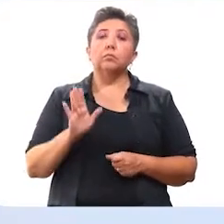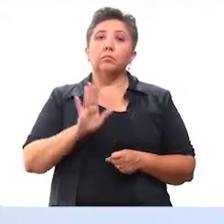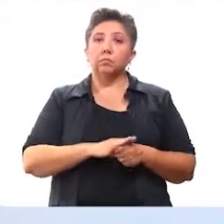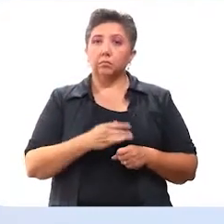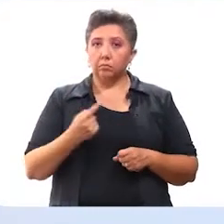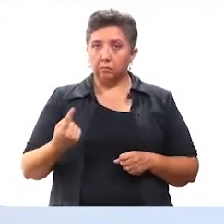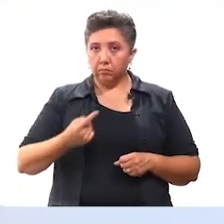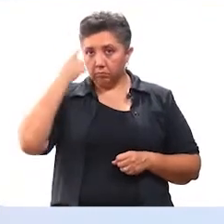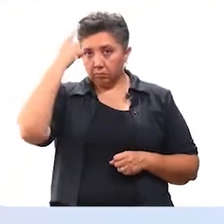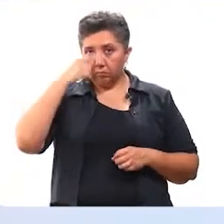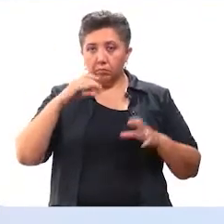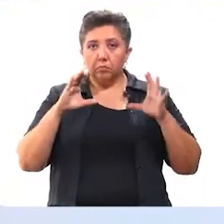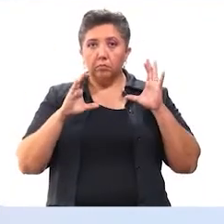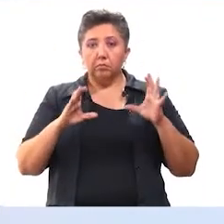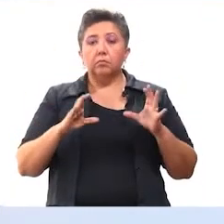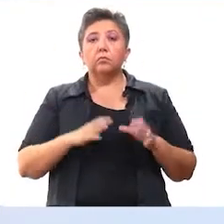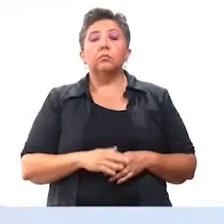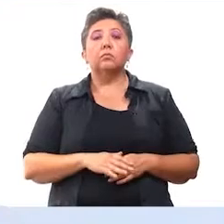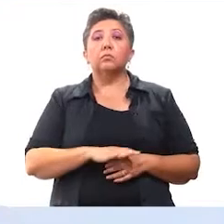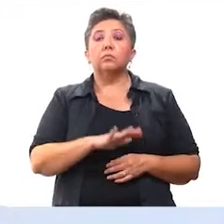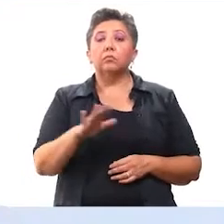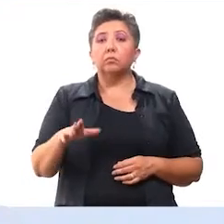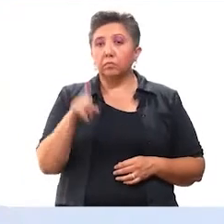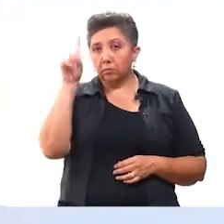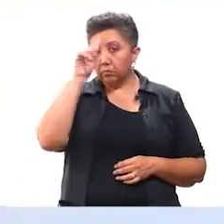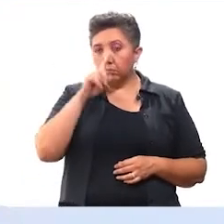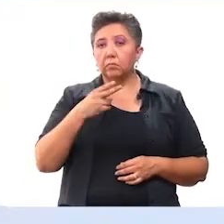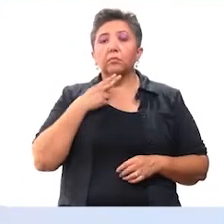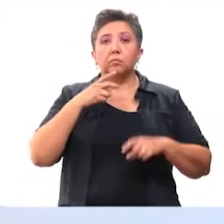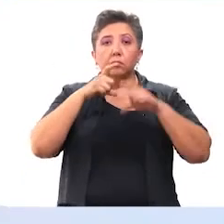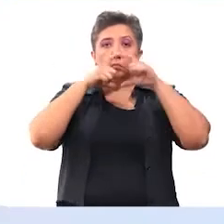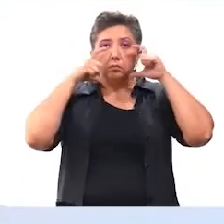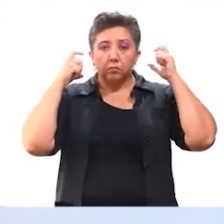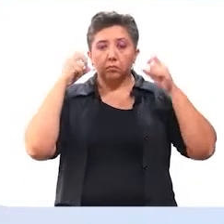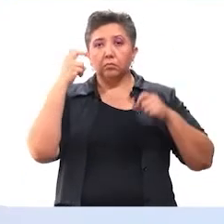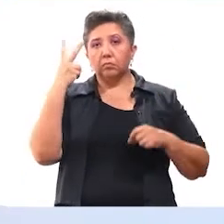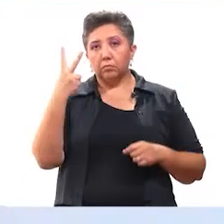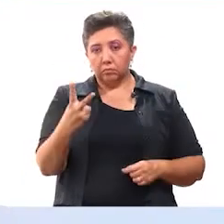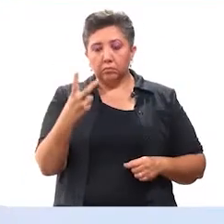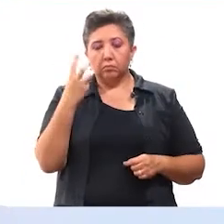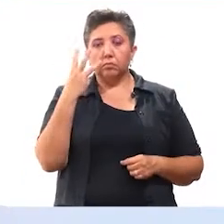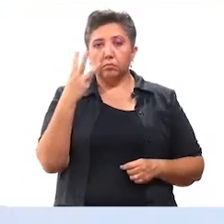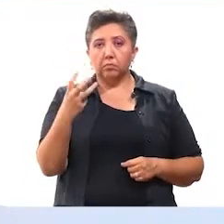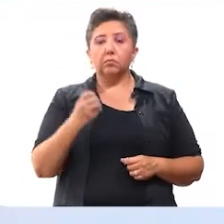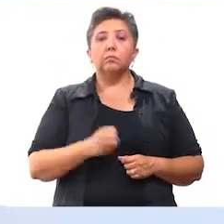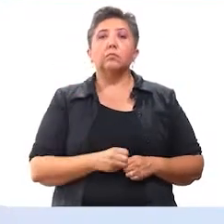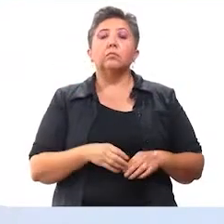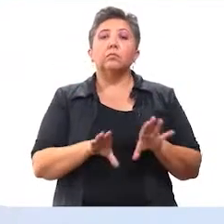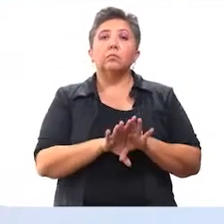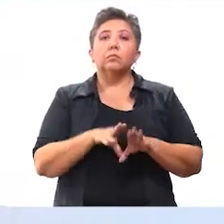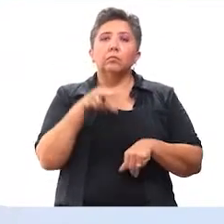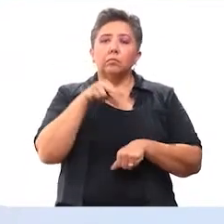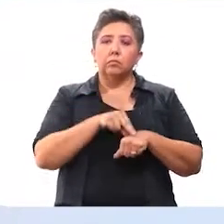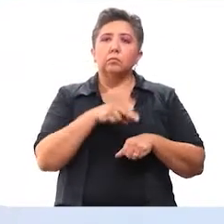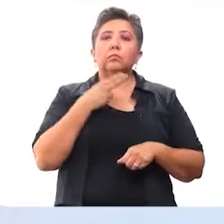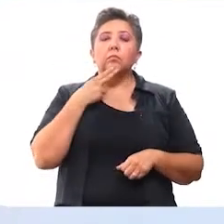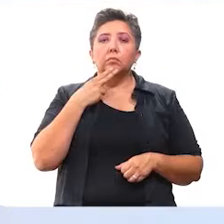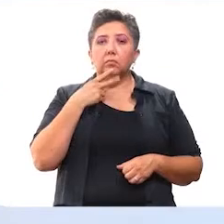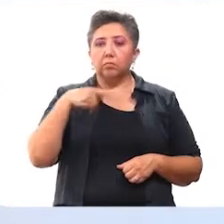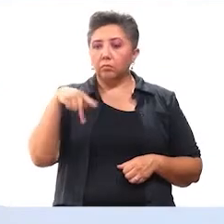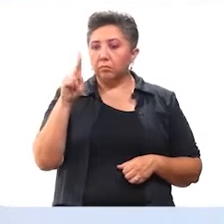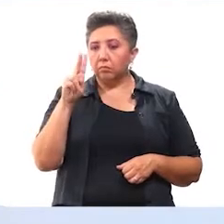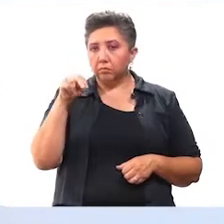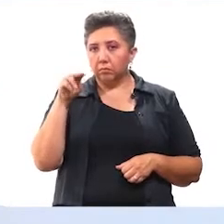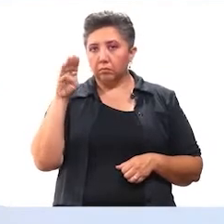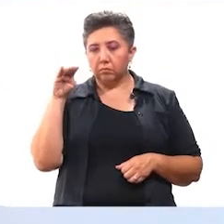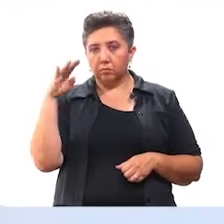lo que, para protegernos entre todos, se sugiere el uso de cubrebocas de 2 capas, tricapa o de uso grado médico como